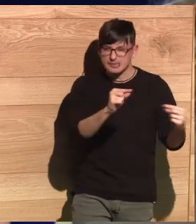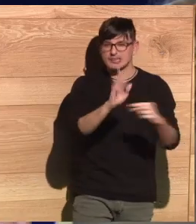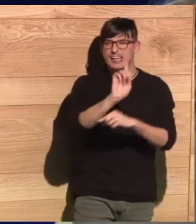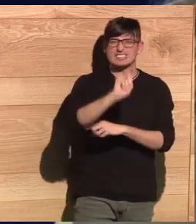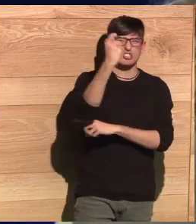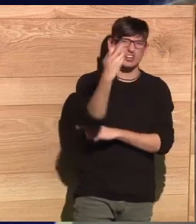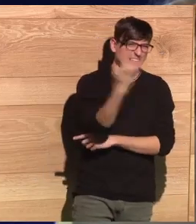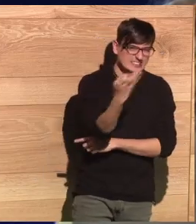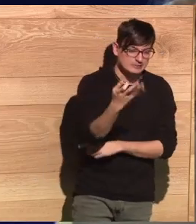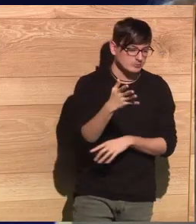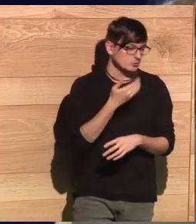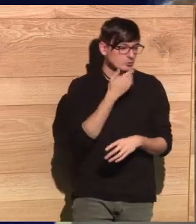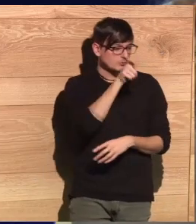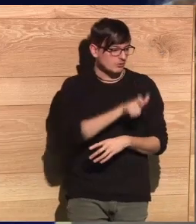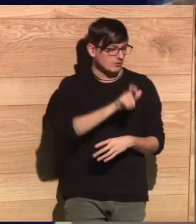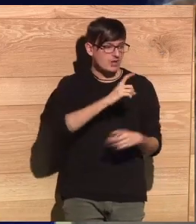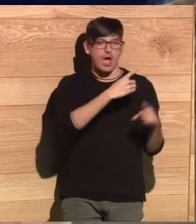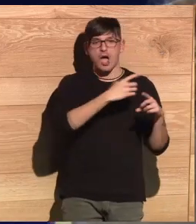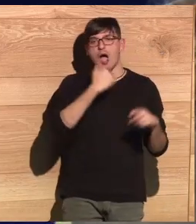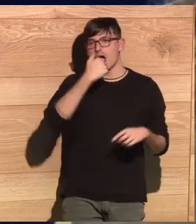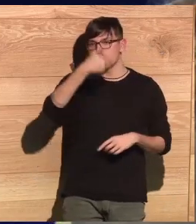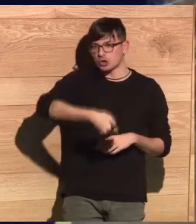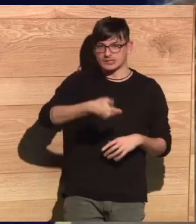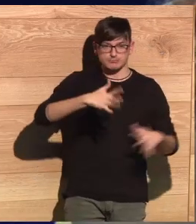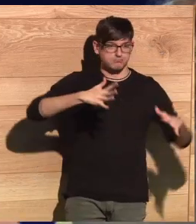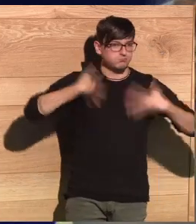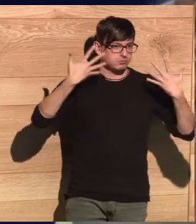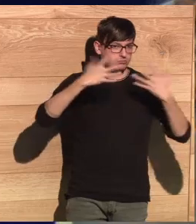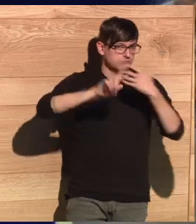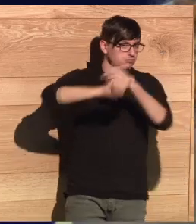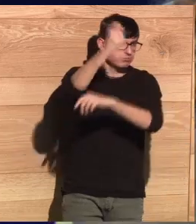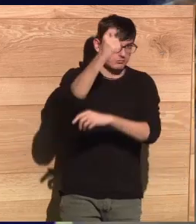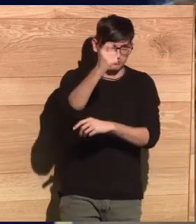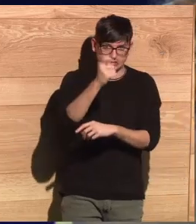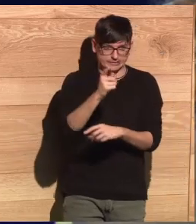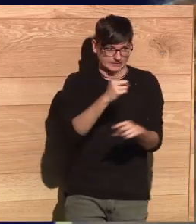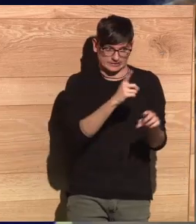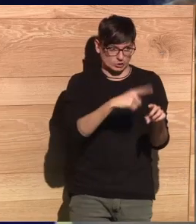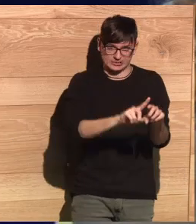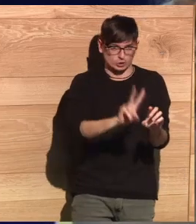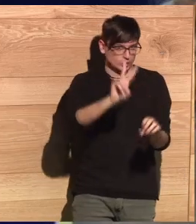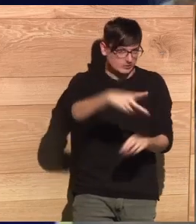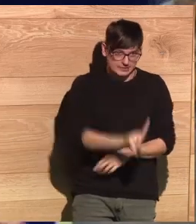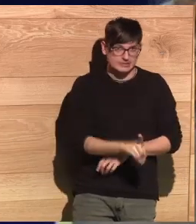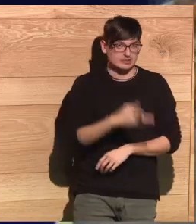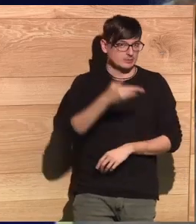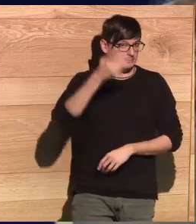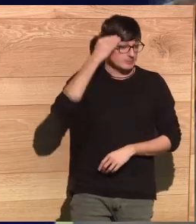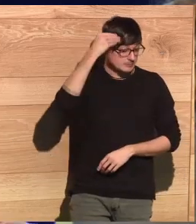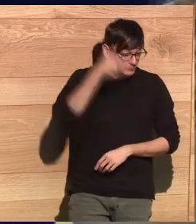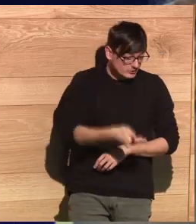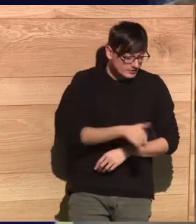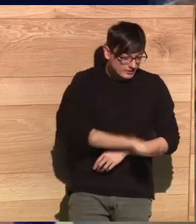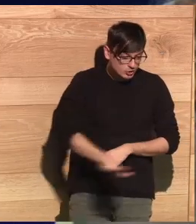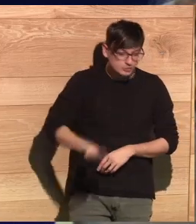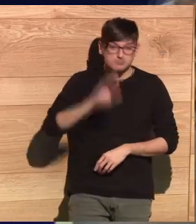pero que ha llegado a conseguir algo importante de pronto. Y nada de eso sucede así. Me parece importante que los niños descubran